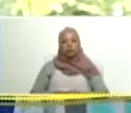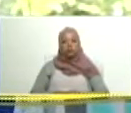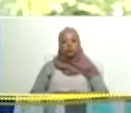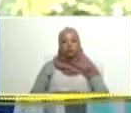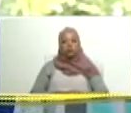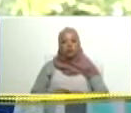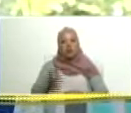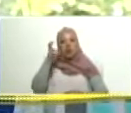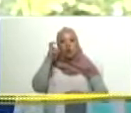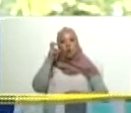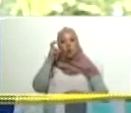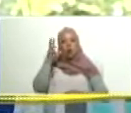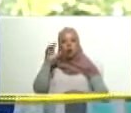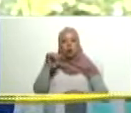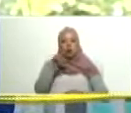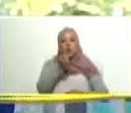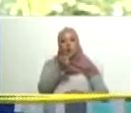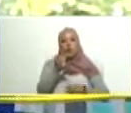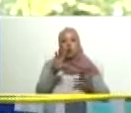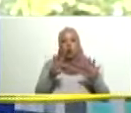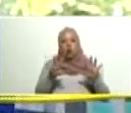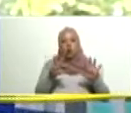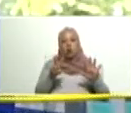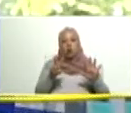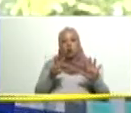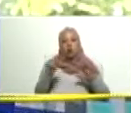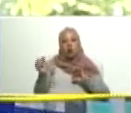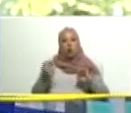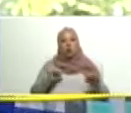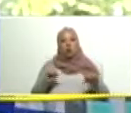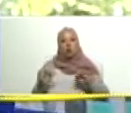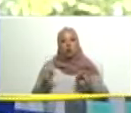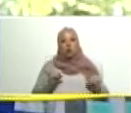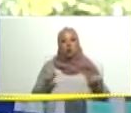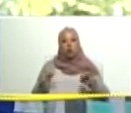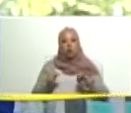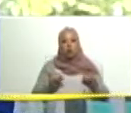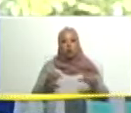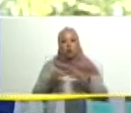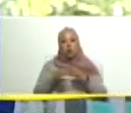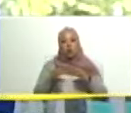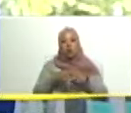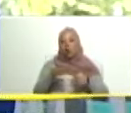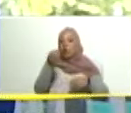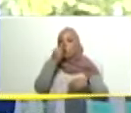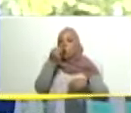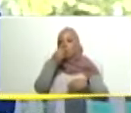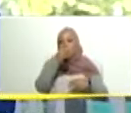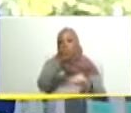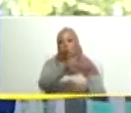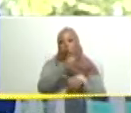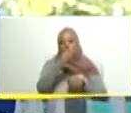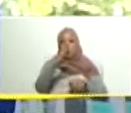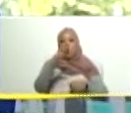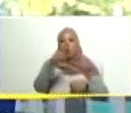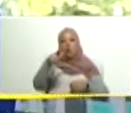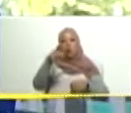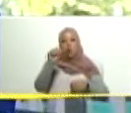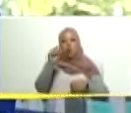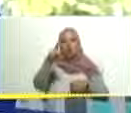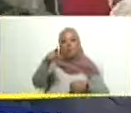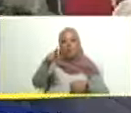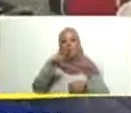Excelente. Número 28, el movimiento de los comités locales de abastecimiento, producción,